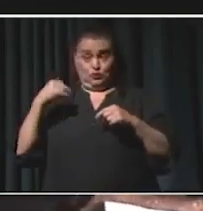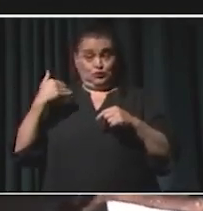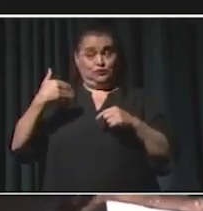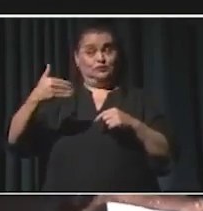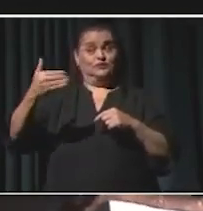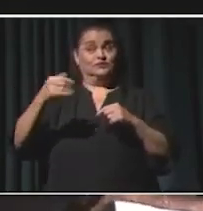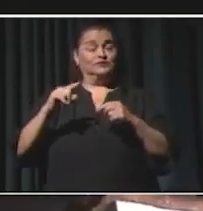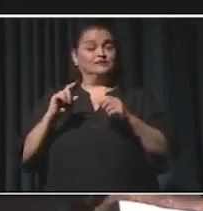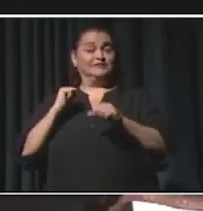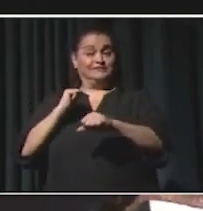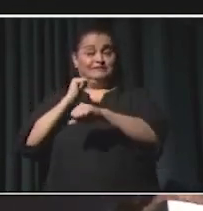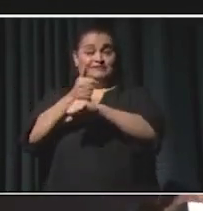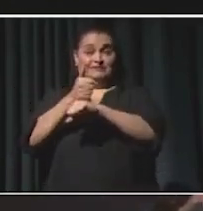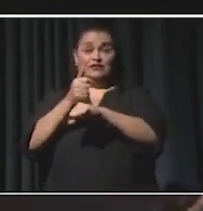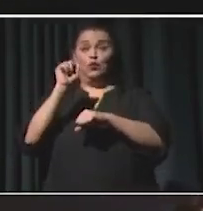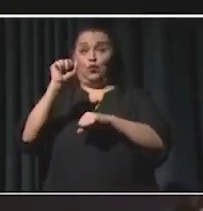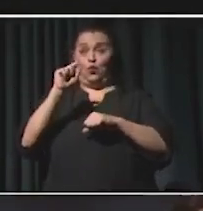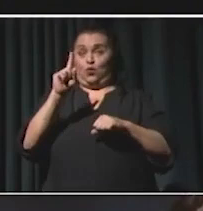una aplicación.